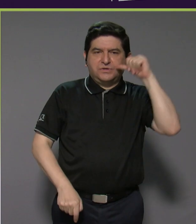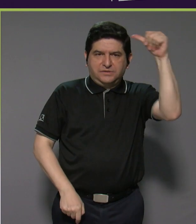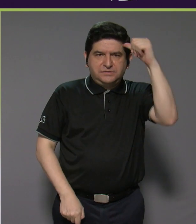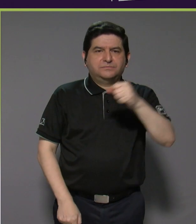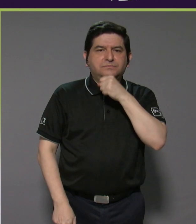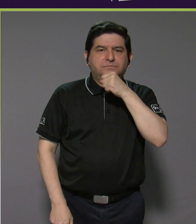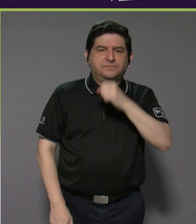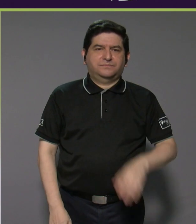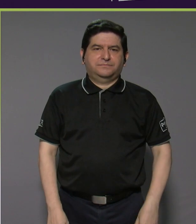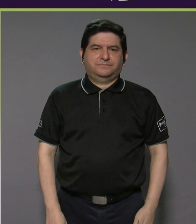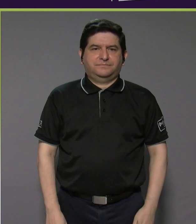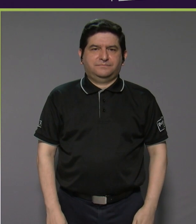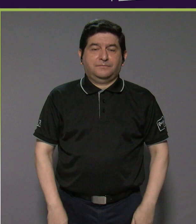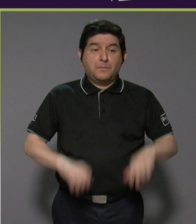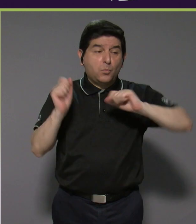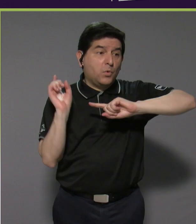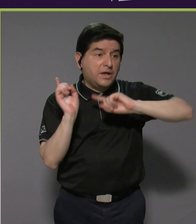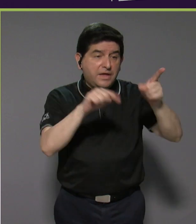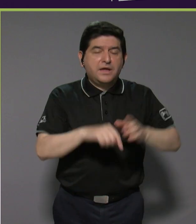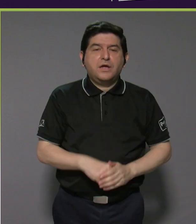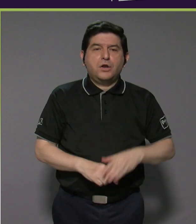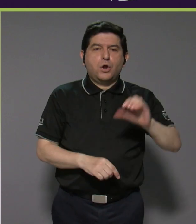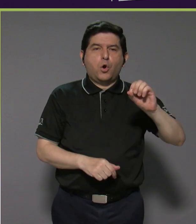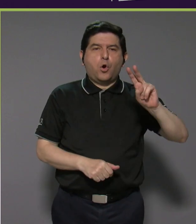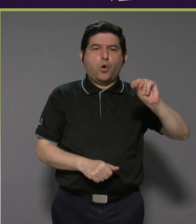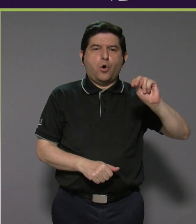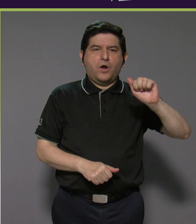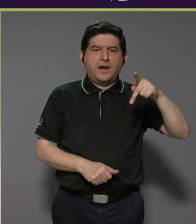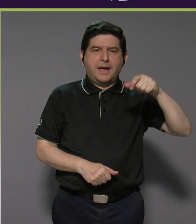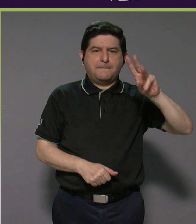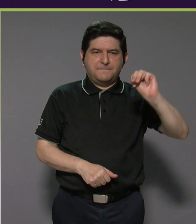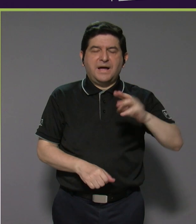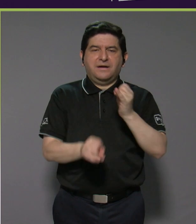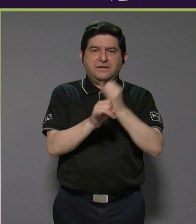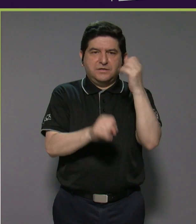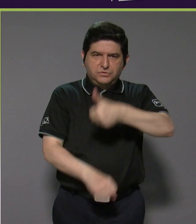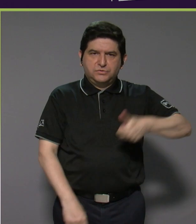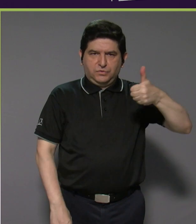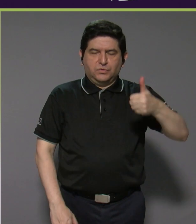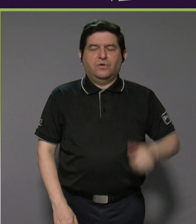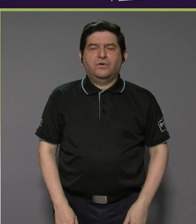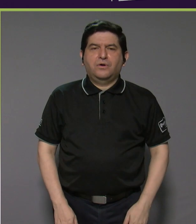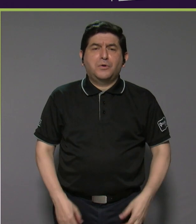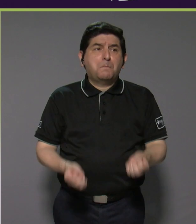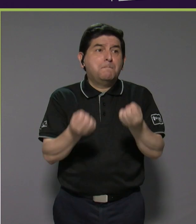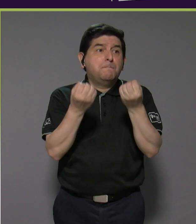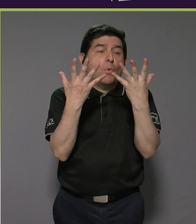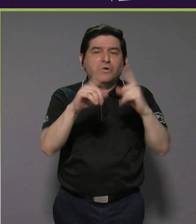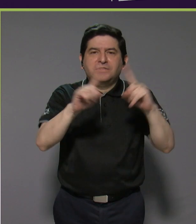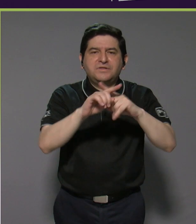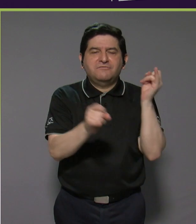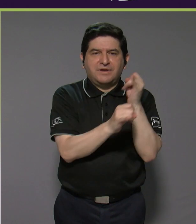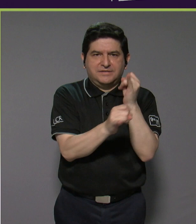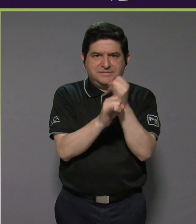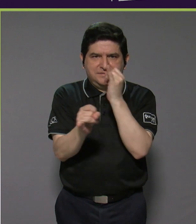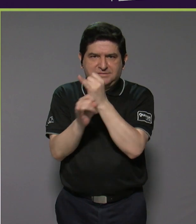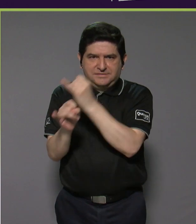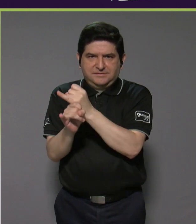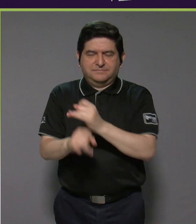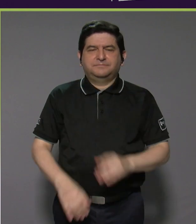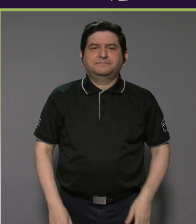mayores. Puede acudir a CONAPAN, que es la institución rectora. O sea, tenemos muchas instancias en